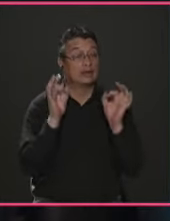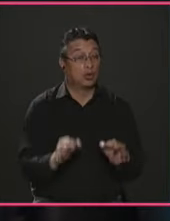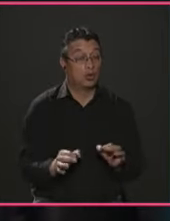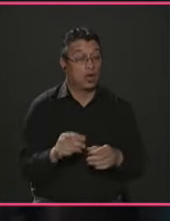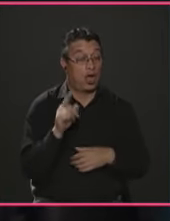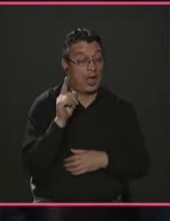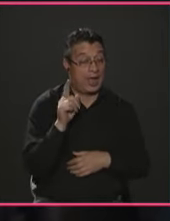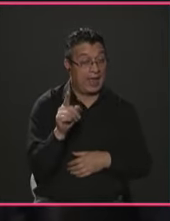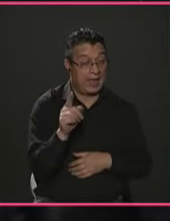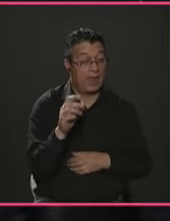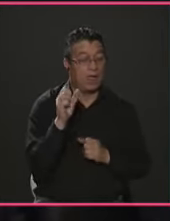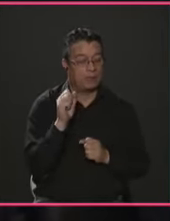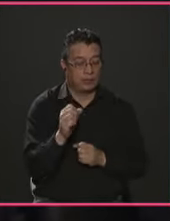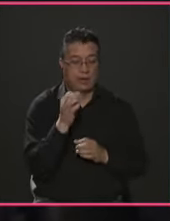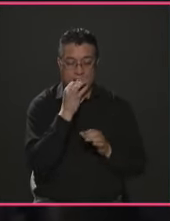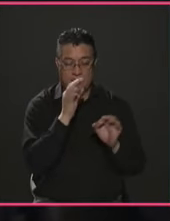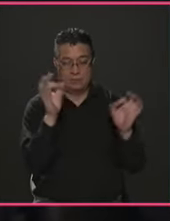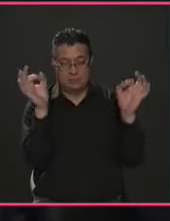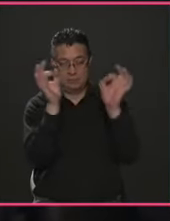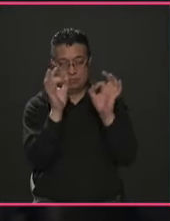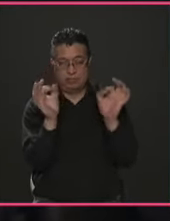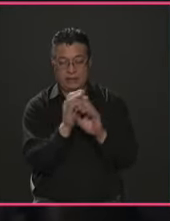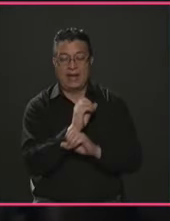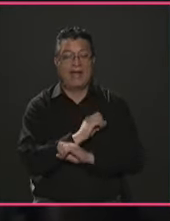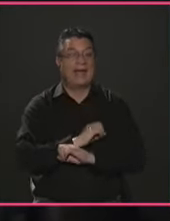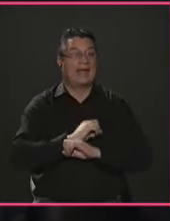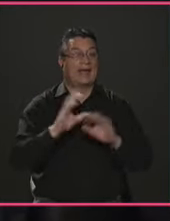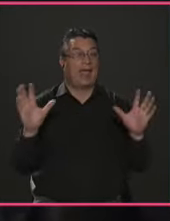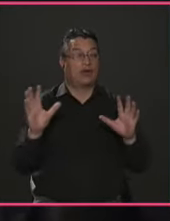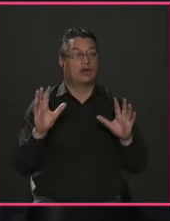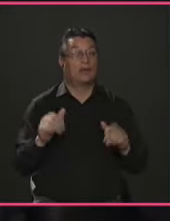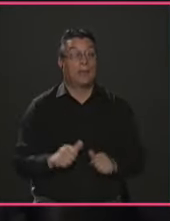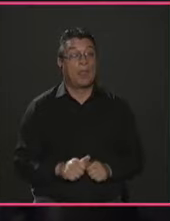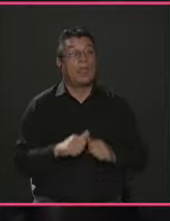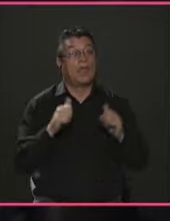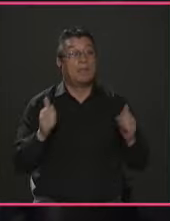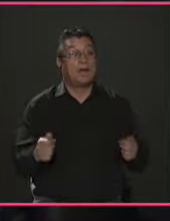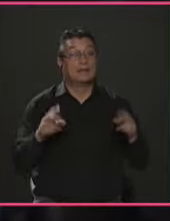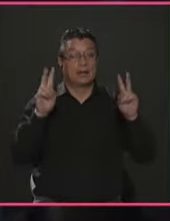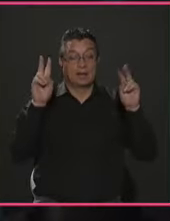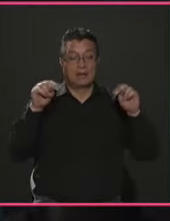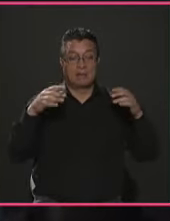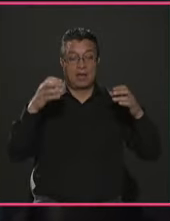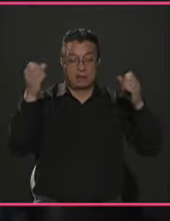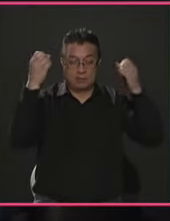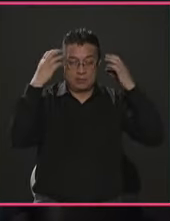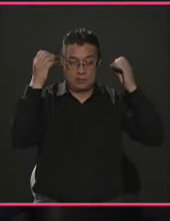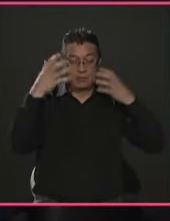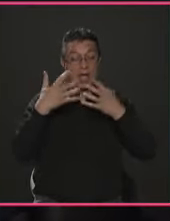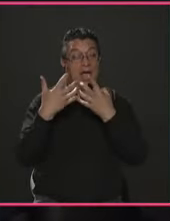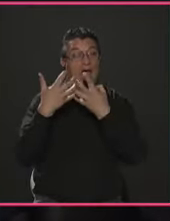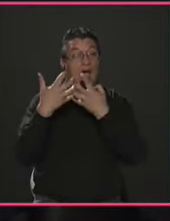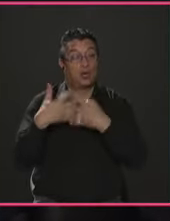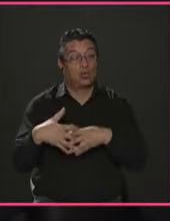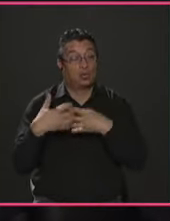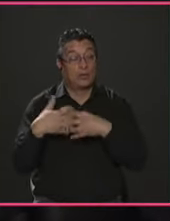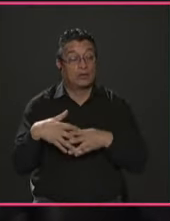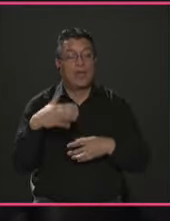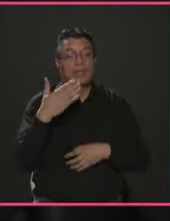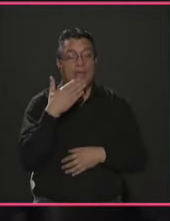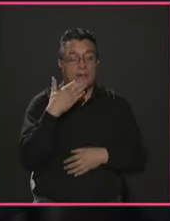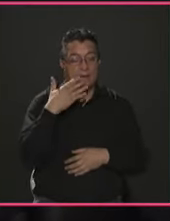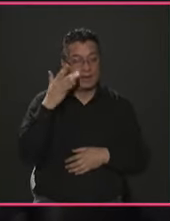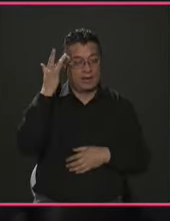eh lo podrá explicar perfectamente además en el tema del aprendizaje automático Y por supuesto de la